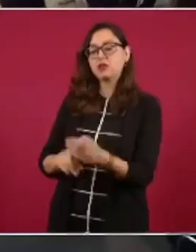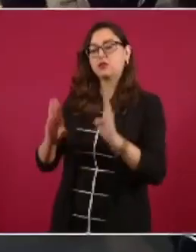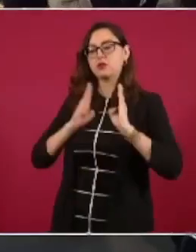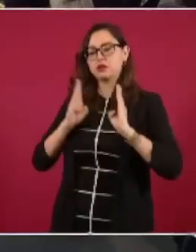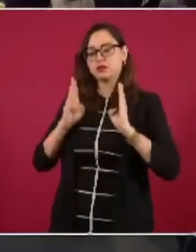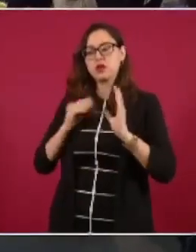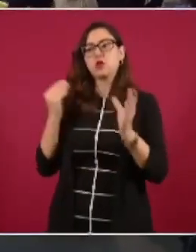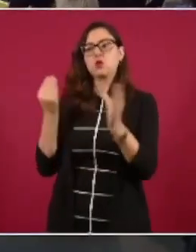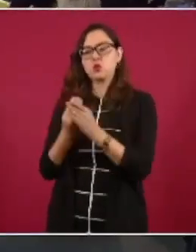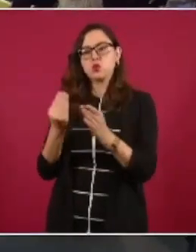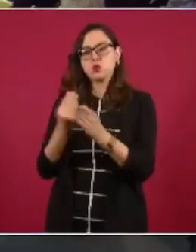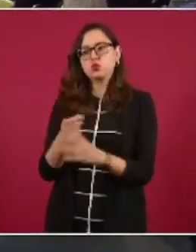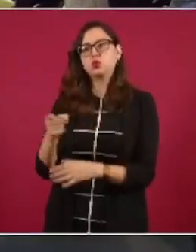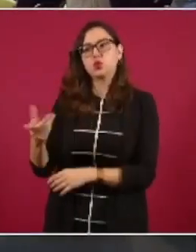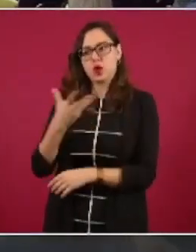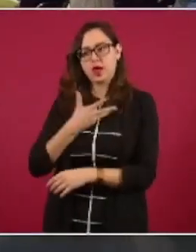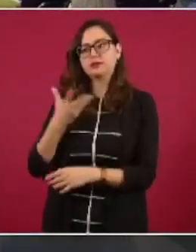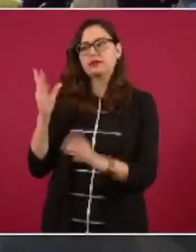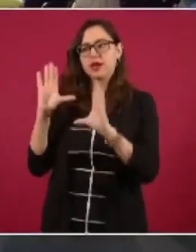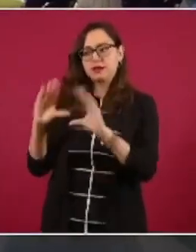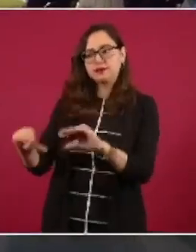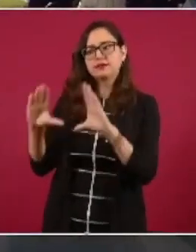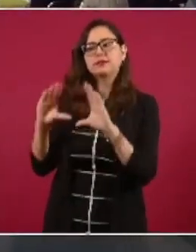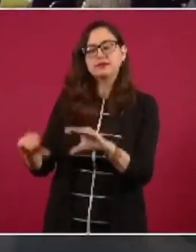Eso implicó